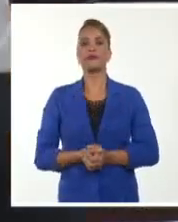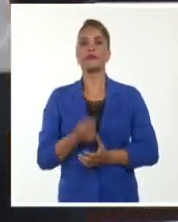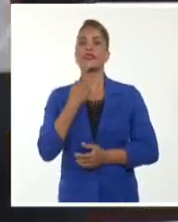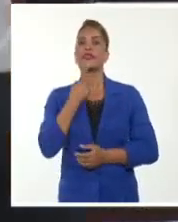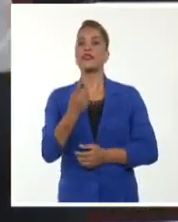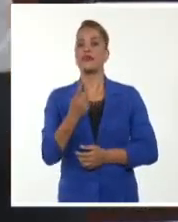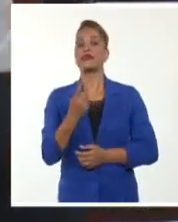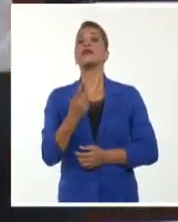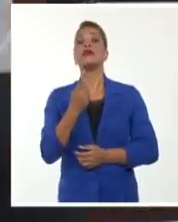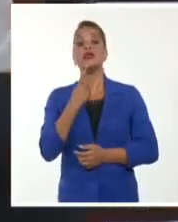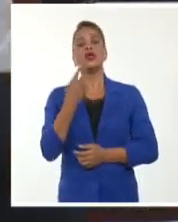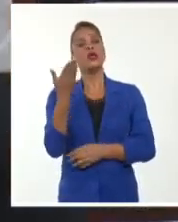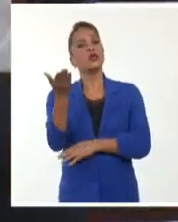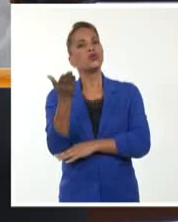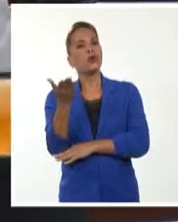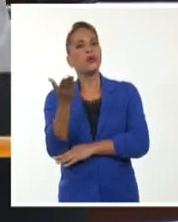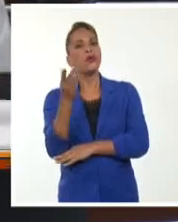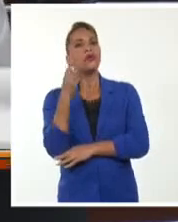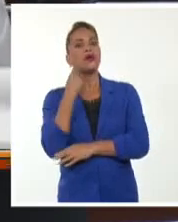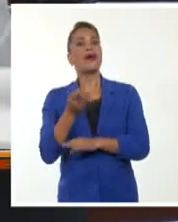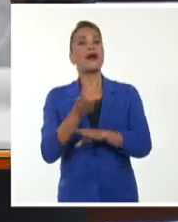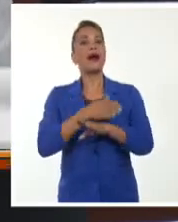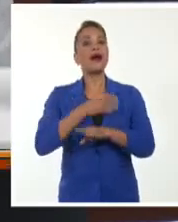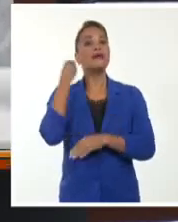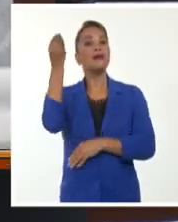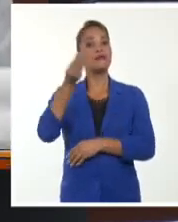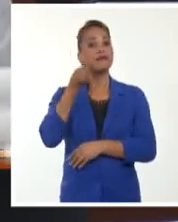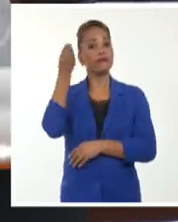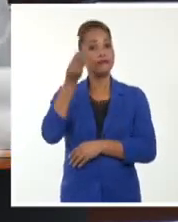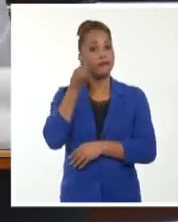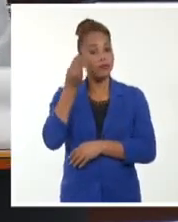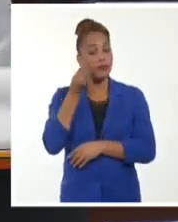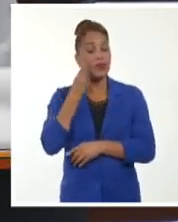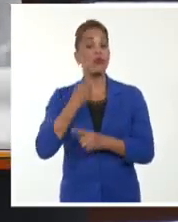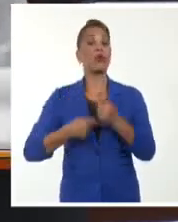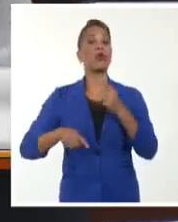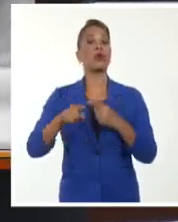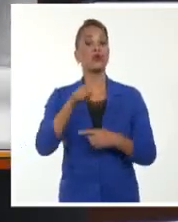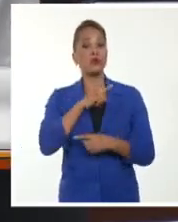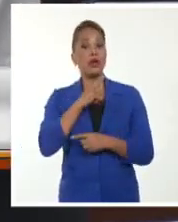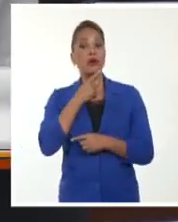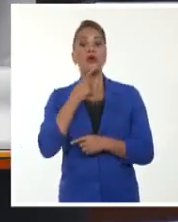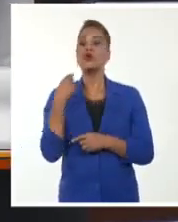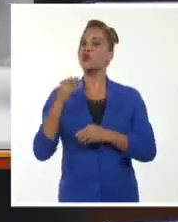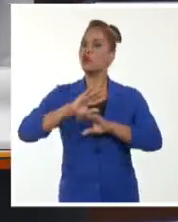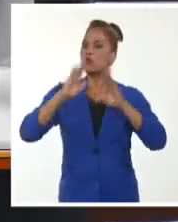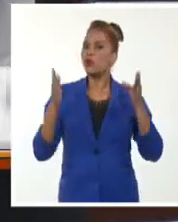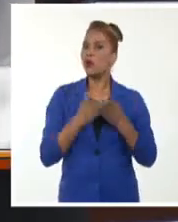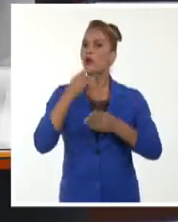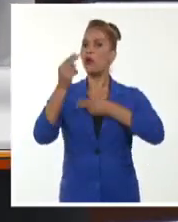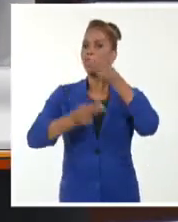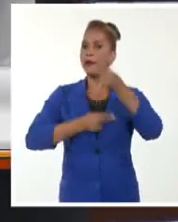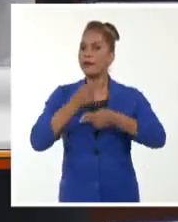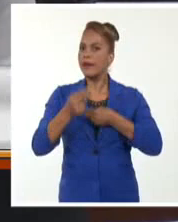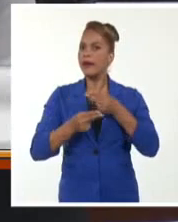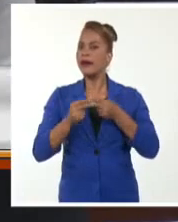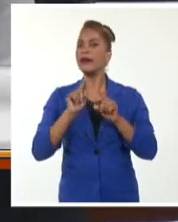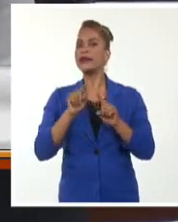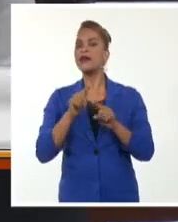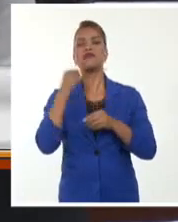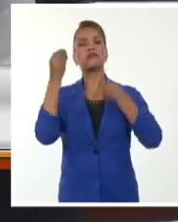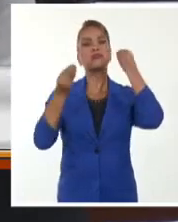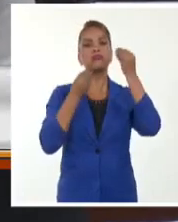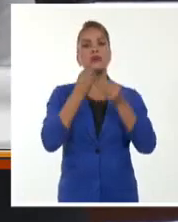nunca un análisis complaciente, sino por el contrario, que el análisis que desarrollemos en todo momento sea un